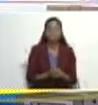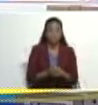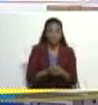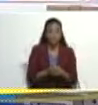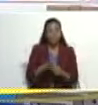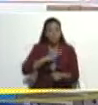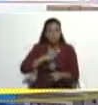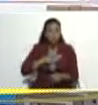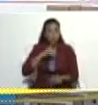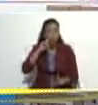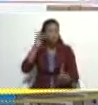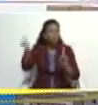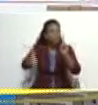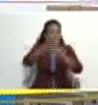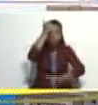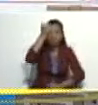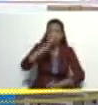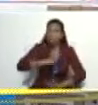y me he propuesto la meta.